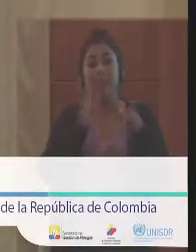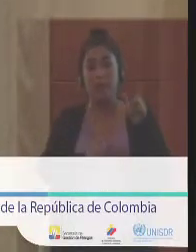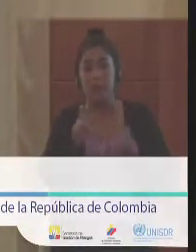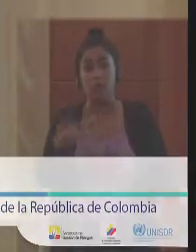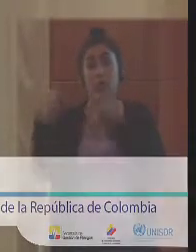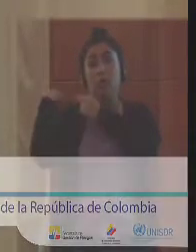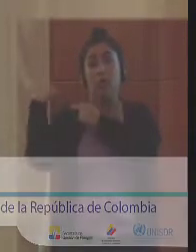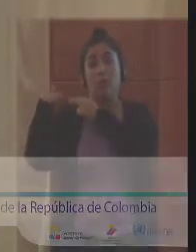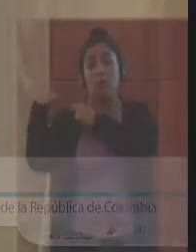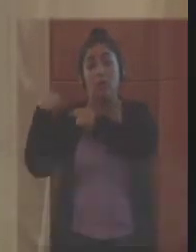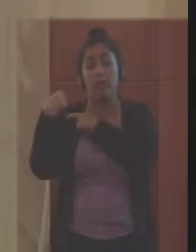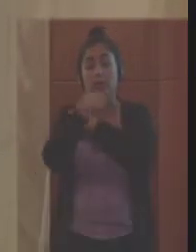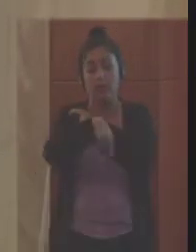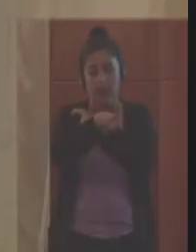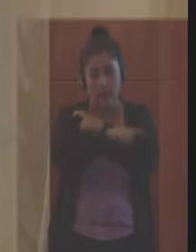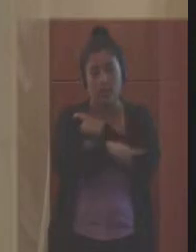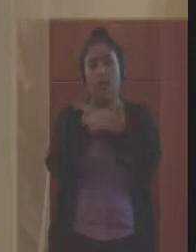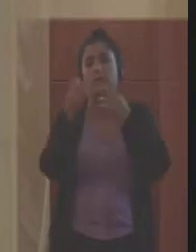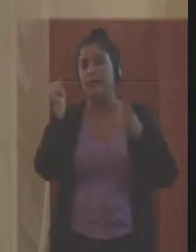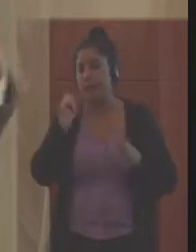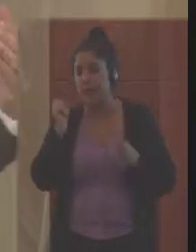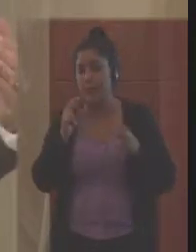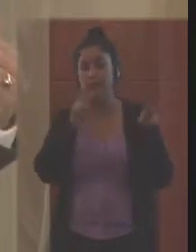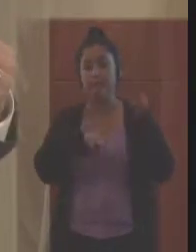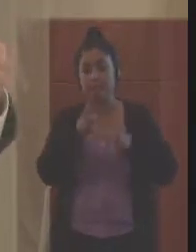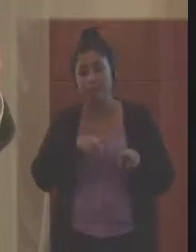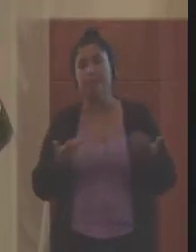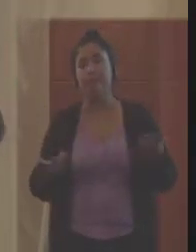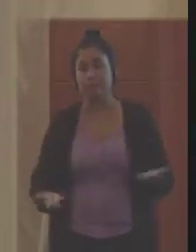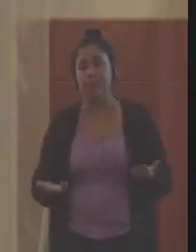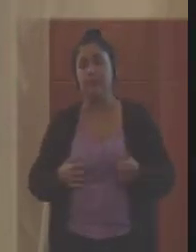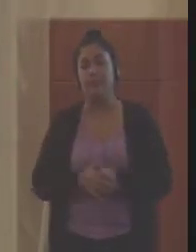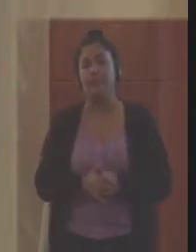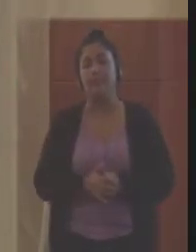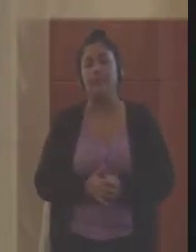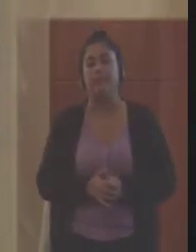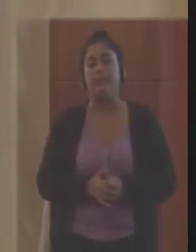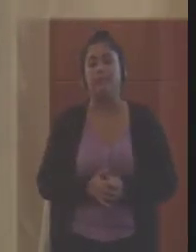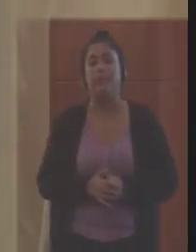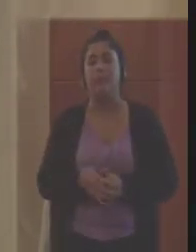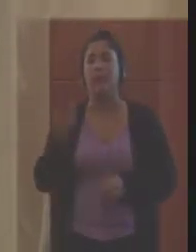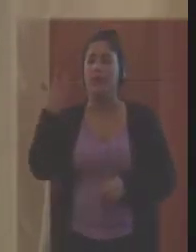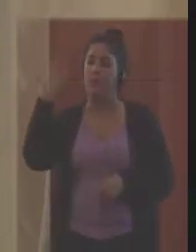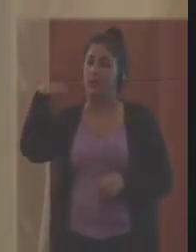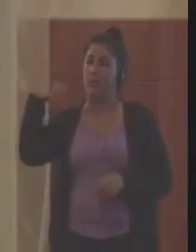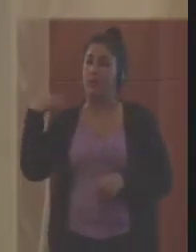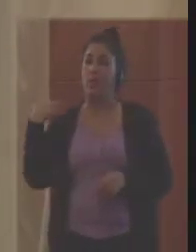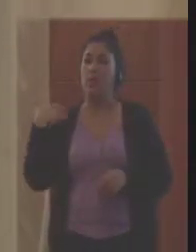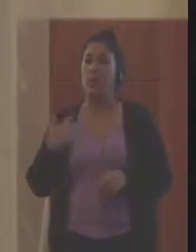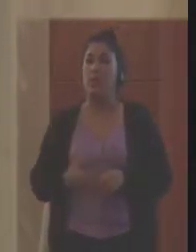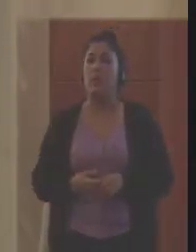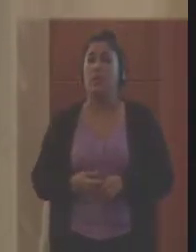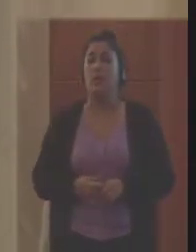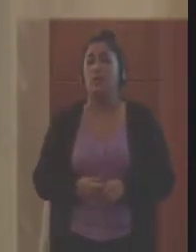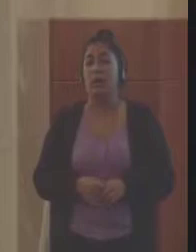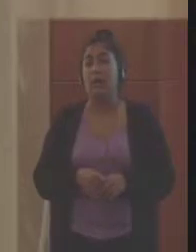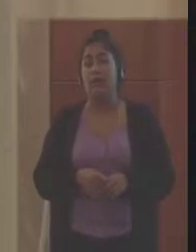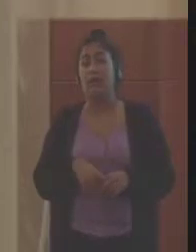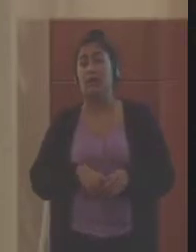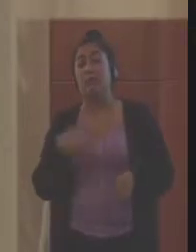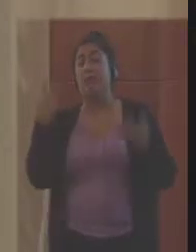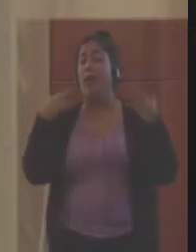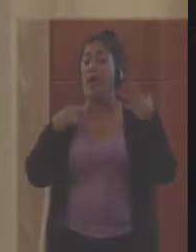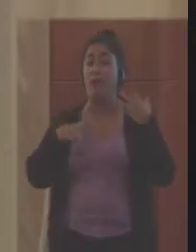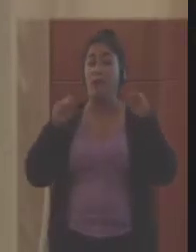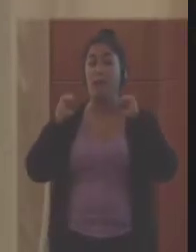tema de la gestión de riesgo. Pues en el caso nuestro, pasada la situación de una temporada de ola invernal fuertísima, habiendo